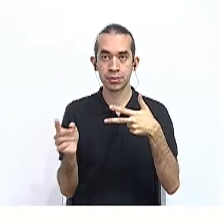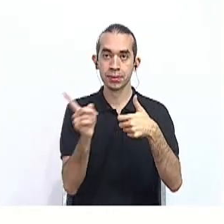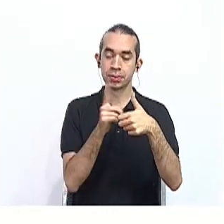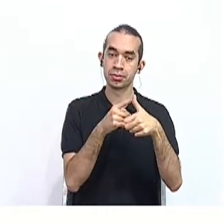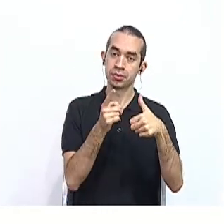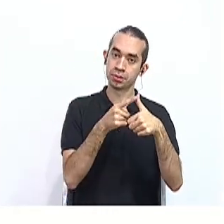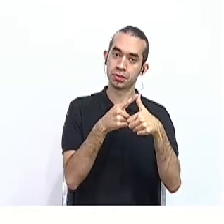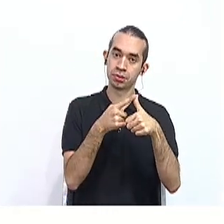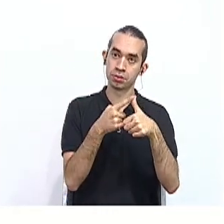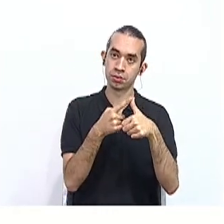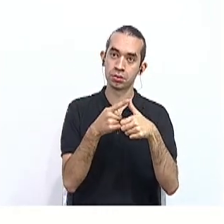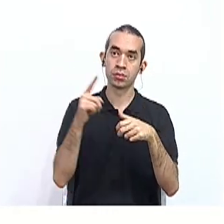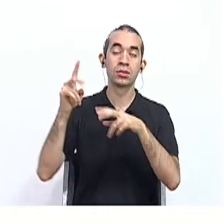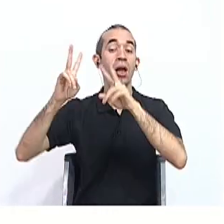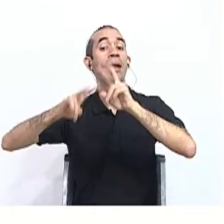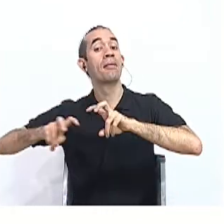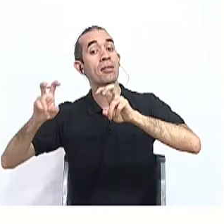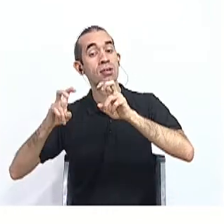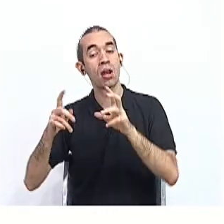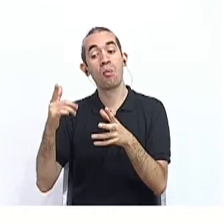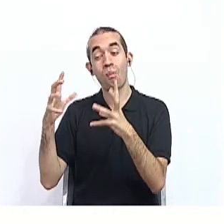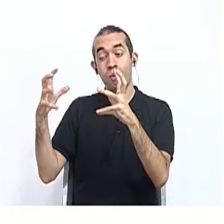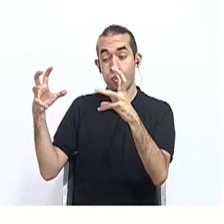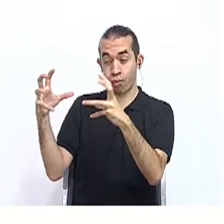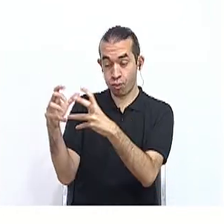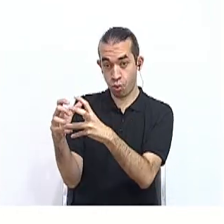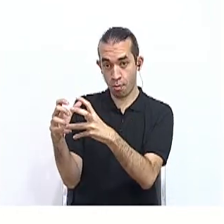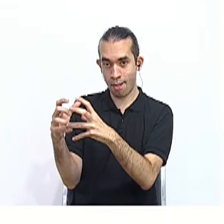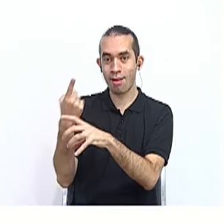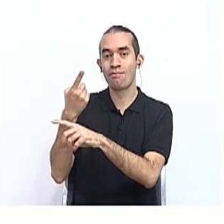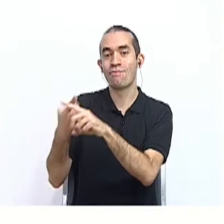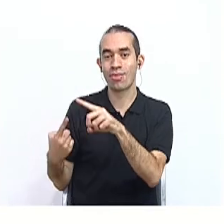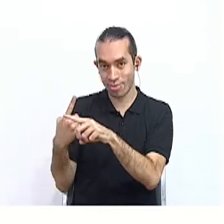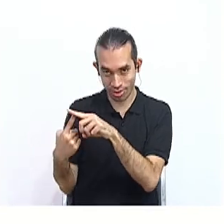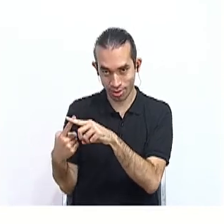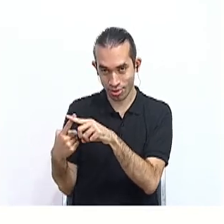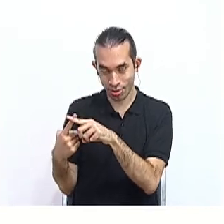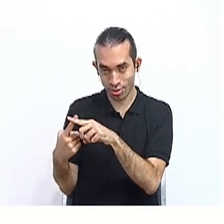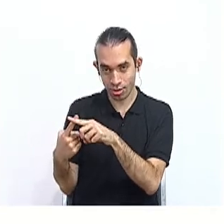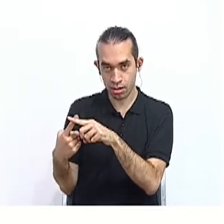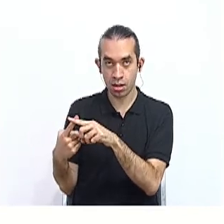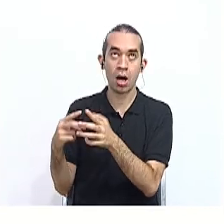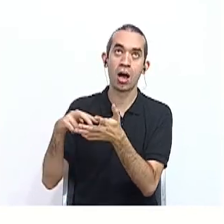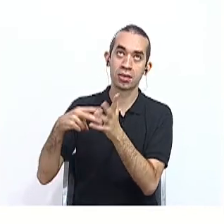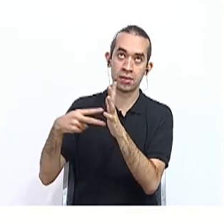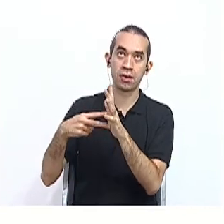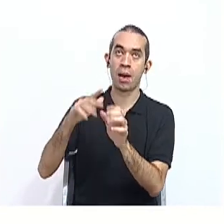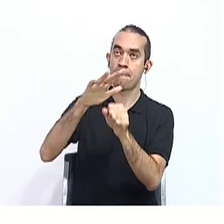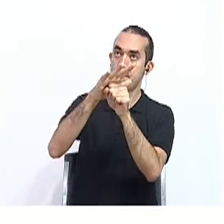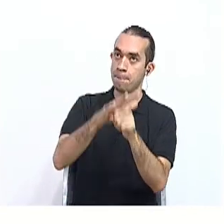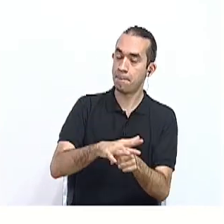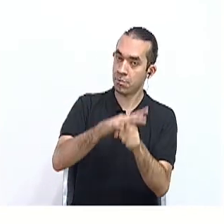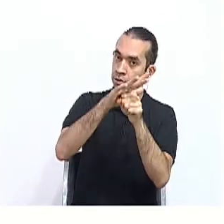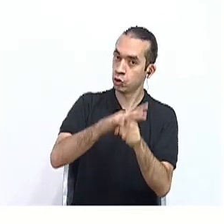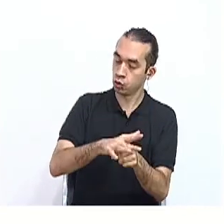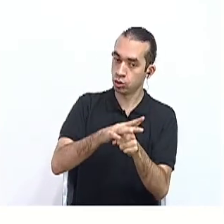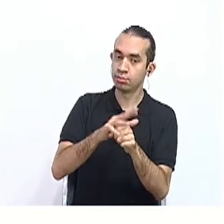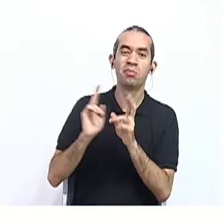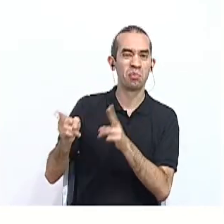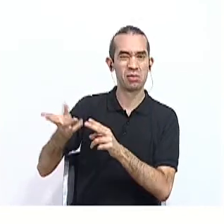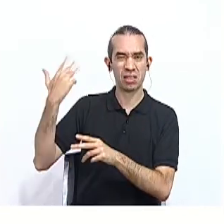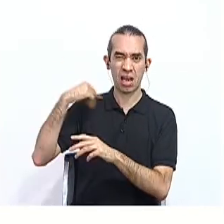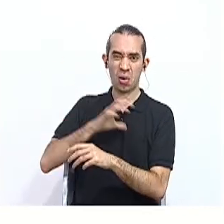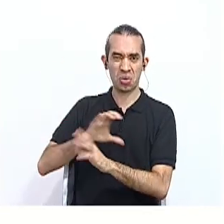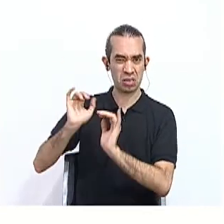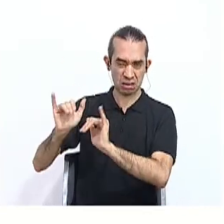Nuevamente dice que lo que debemos analizar es que el volumen se redujo a la mitad, por lo que la nueva presión, manteniendo todas las condiciones que ya